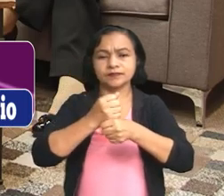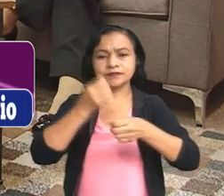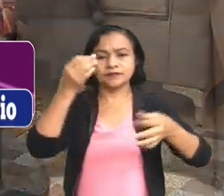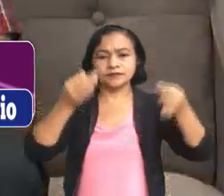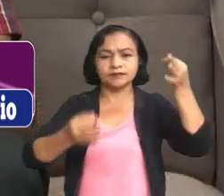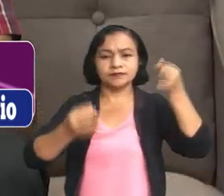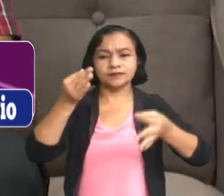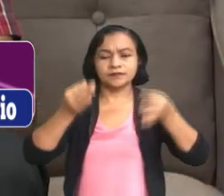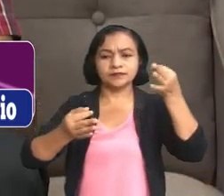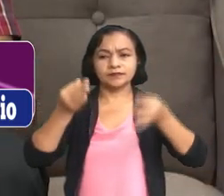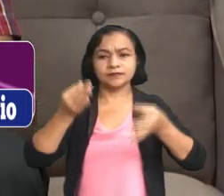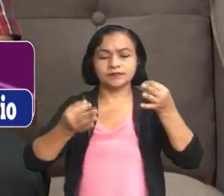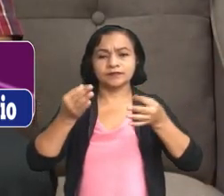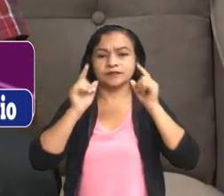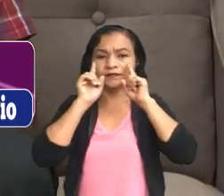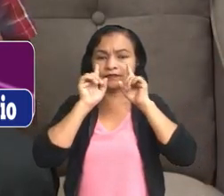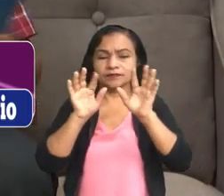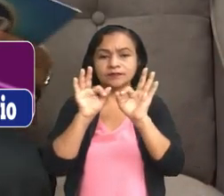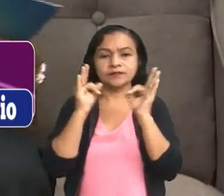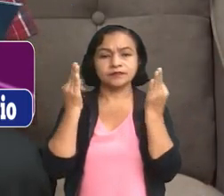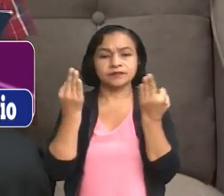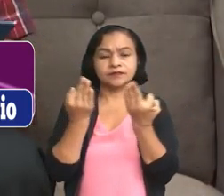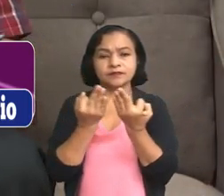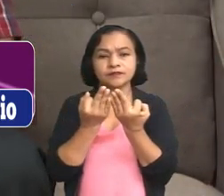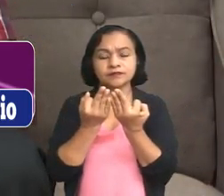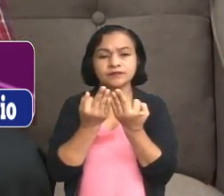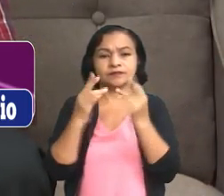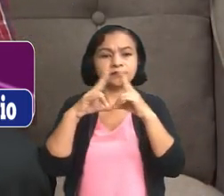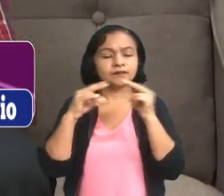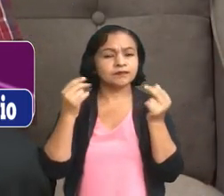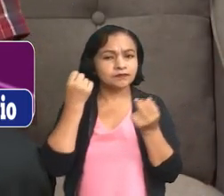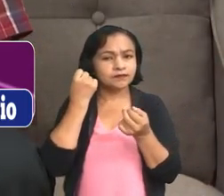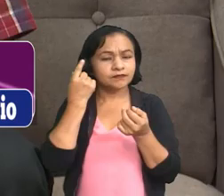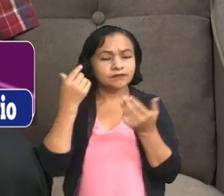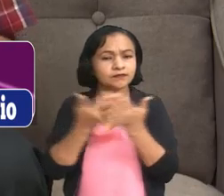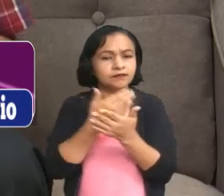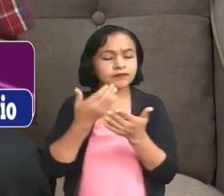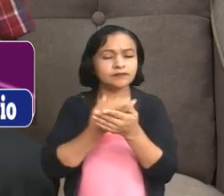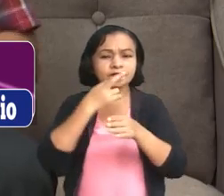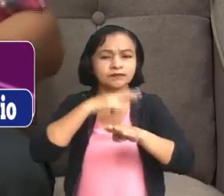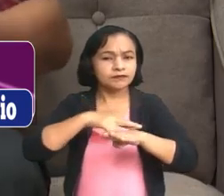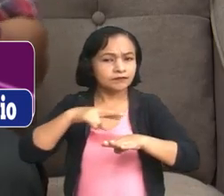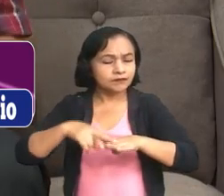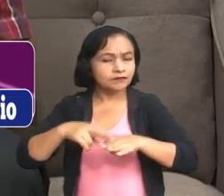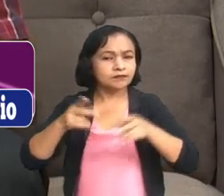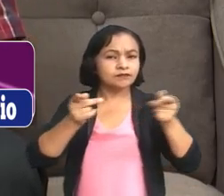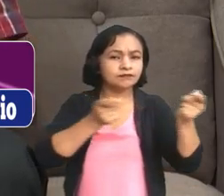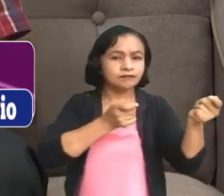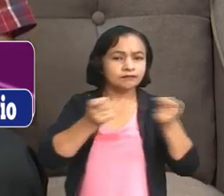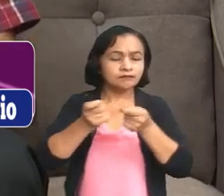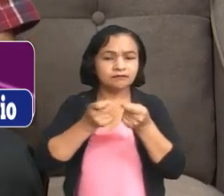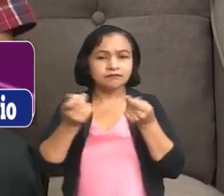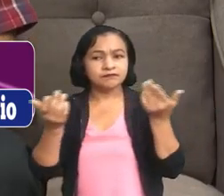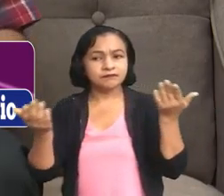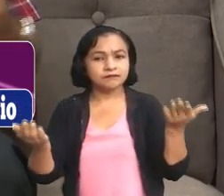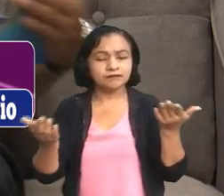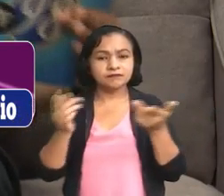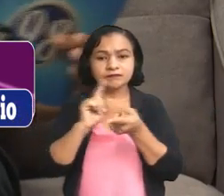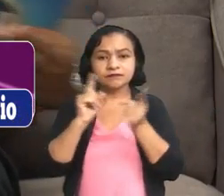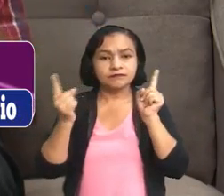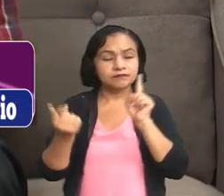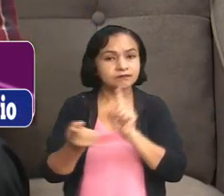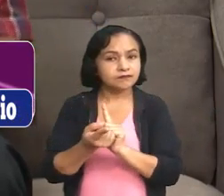jurídico para proteger a las familias nicaragüenses, si pudiéramos entenderlo a partir de nuevas normativas o regulaciones o